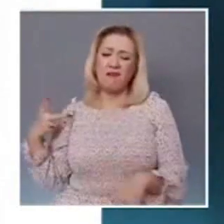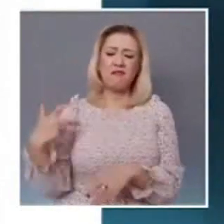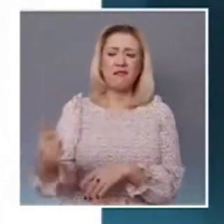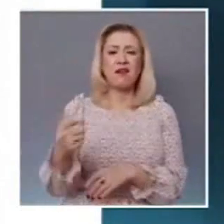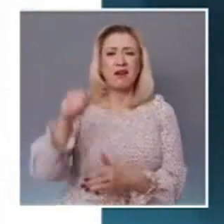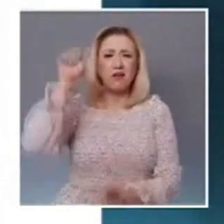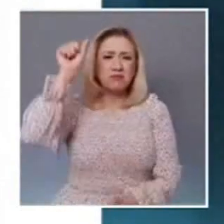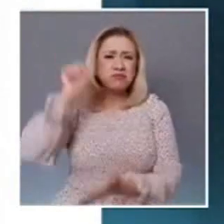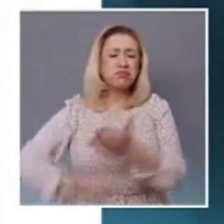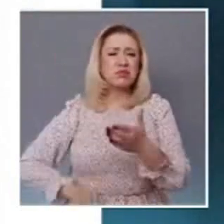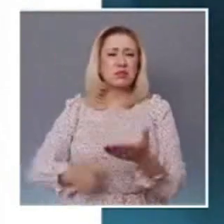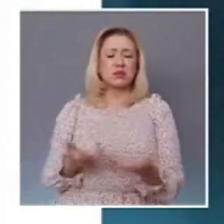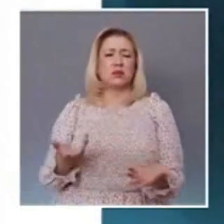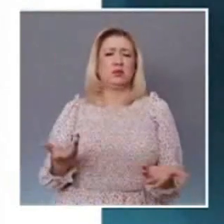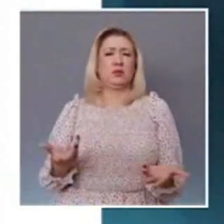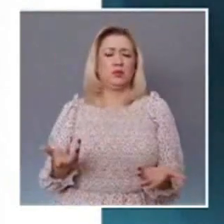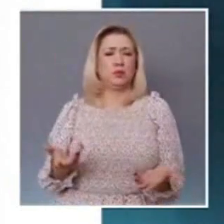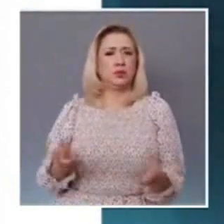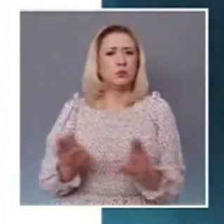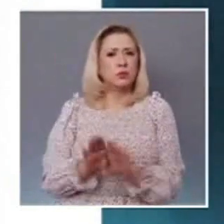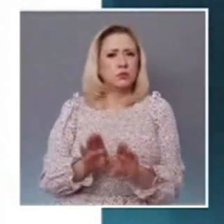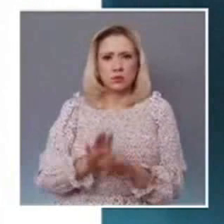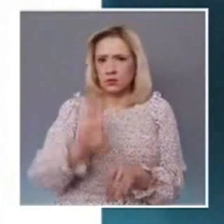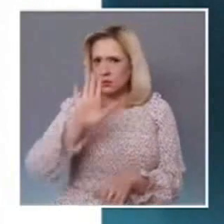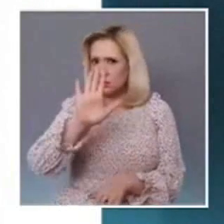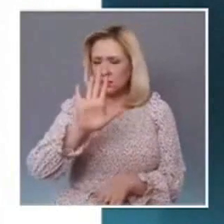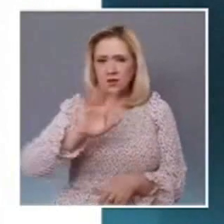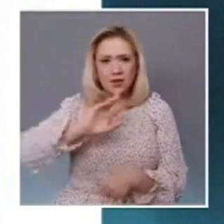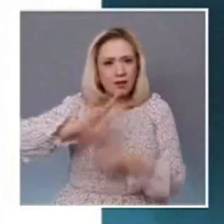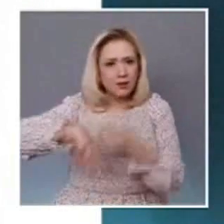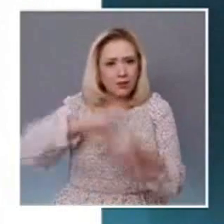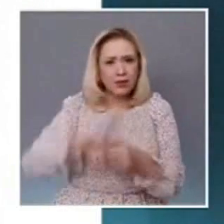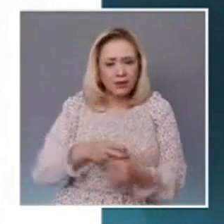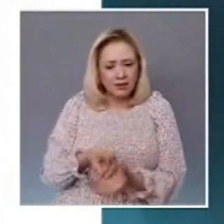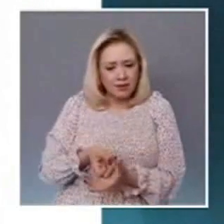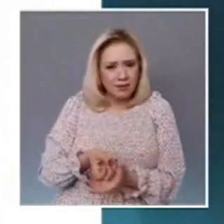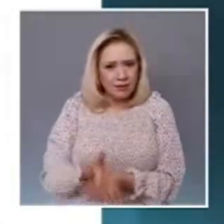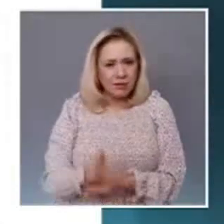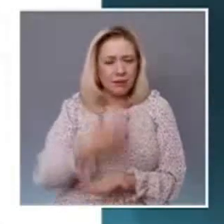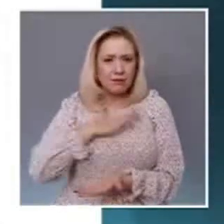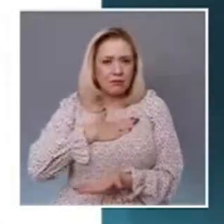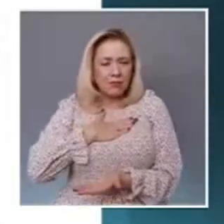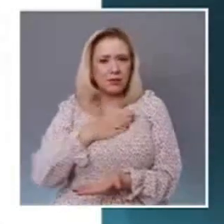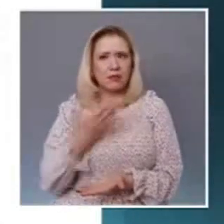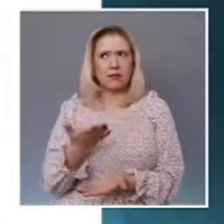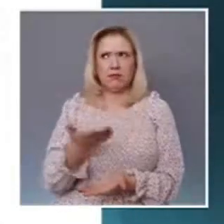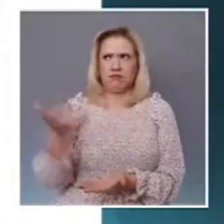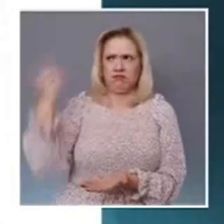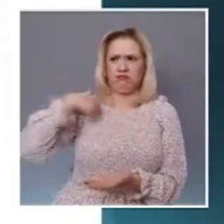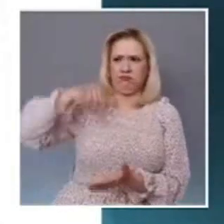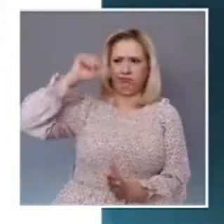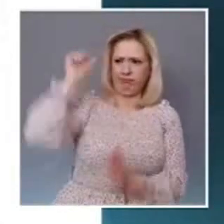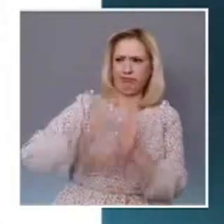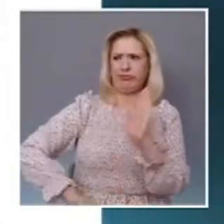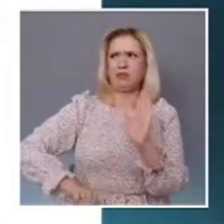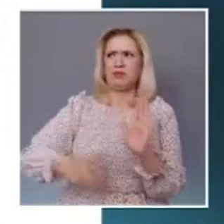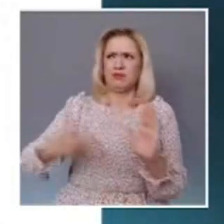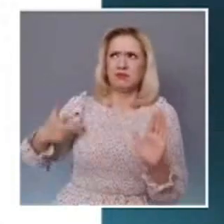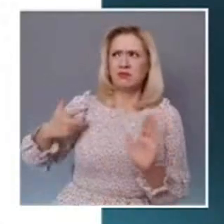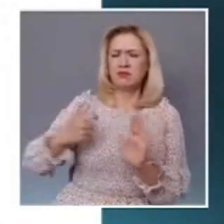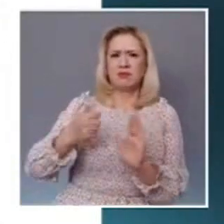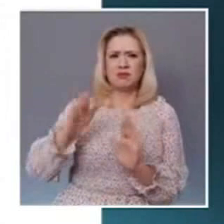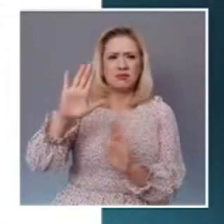patologización de los procesos naturales, lo que propicia pérdida de autonomía y capacidad de decidir libremente sobre sus cuerpos y